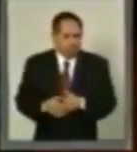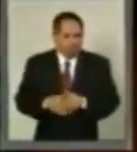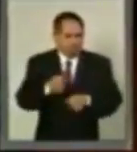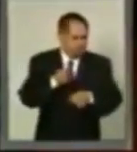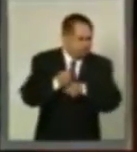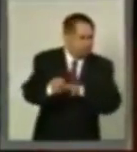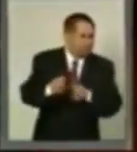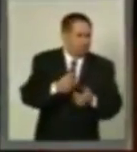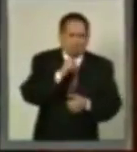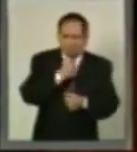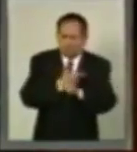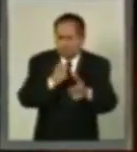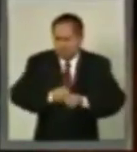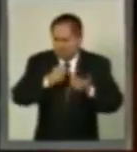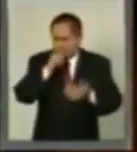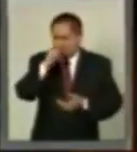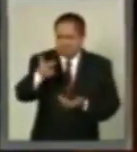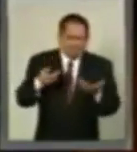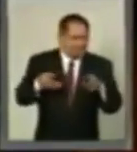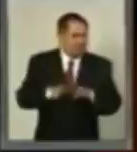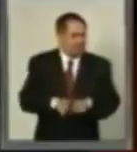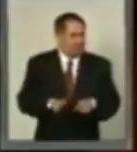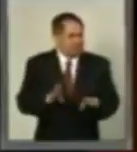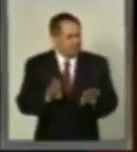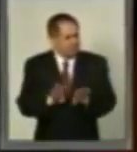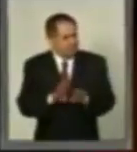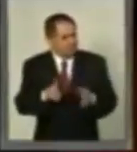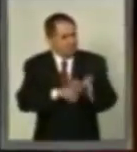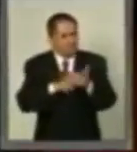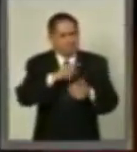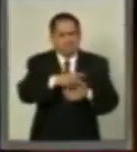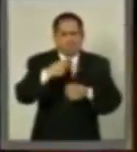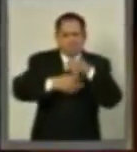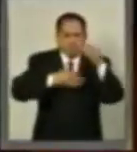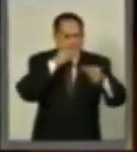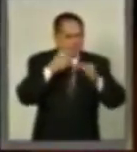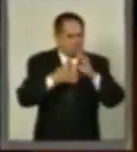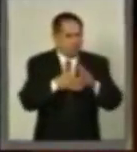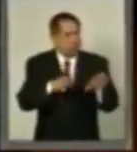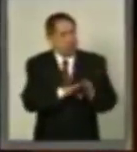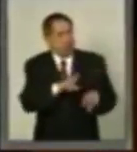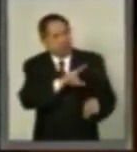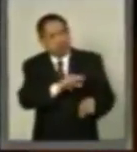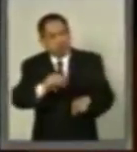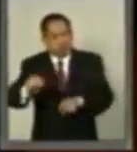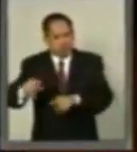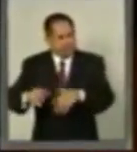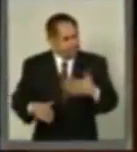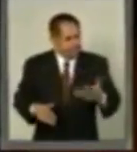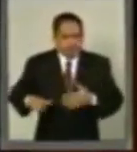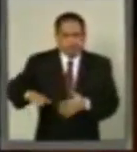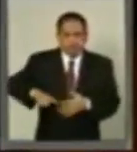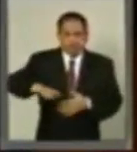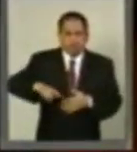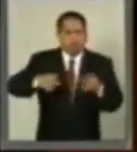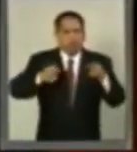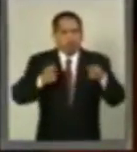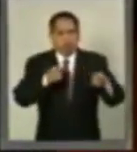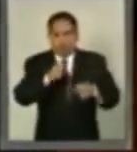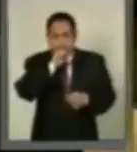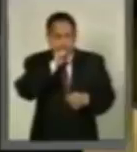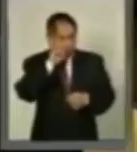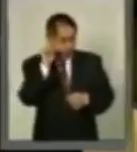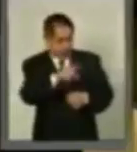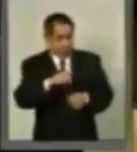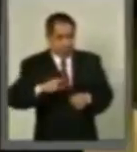a la libertad de expresión que ejercen concesionarios de los medios públicos y que el gobierno, contando la